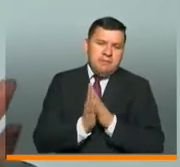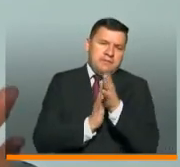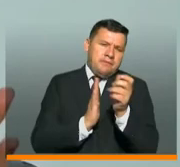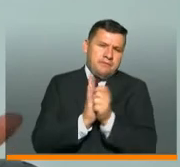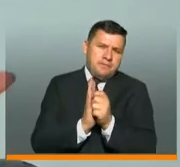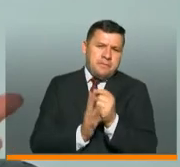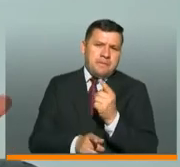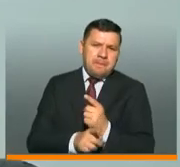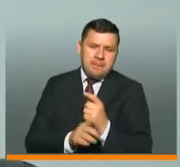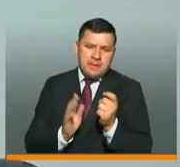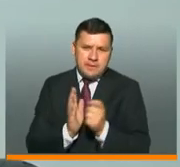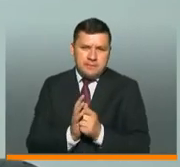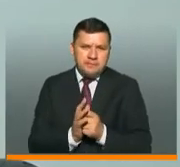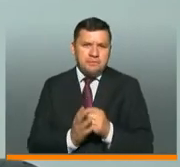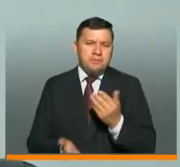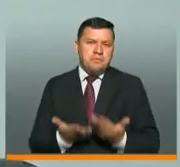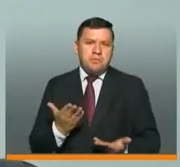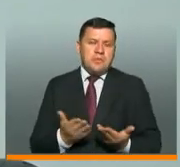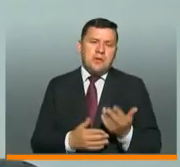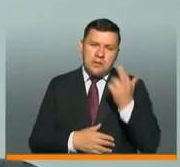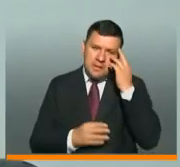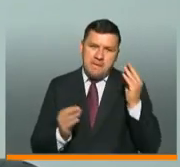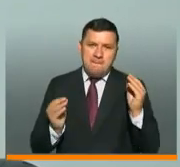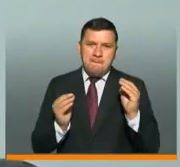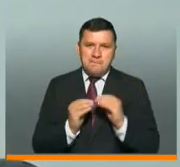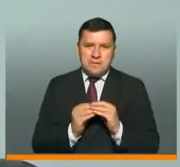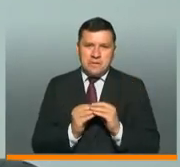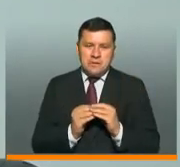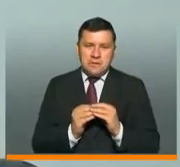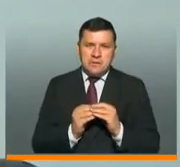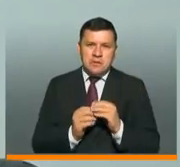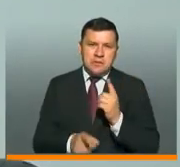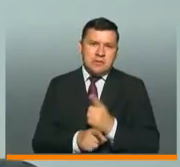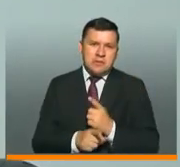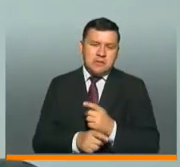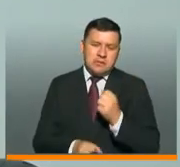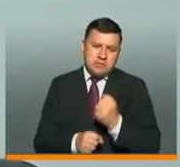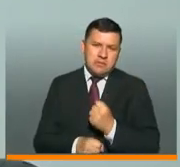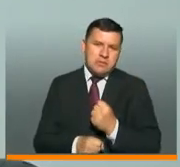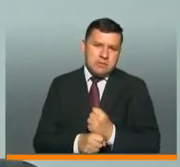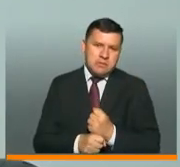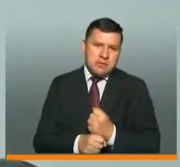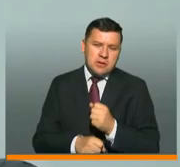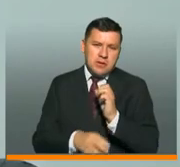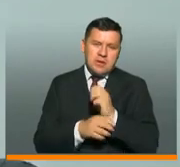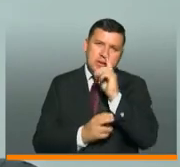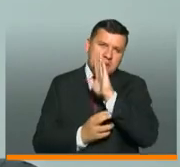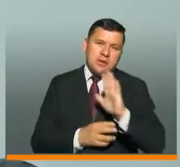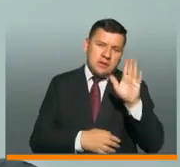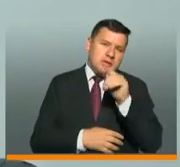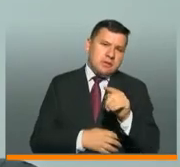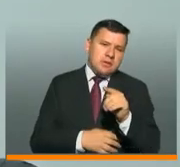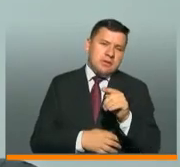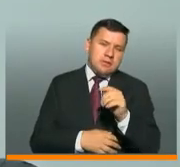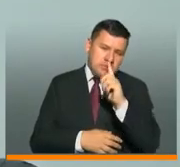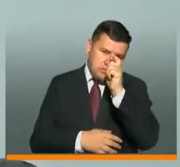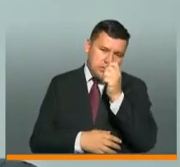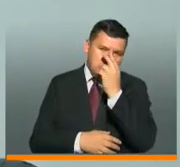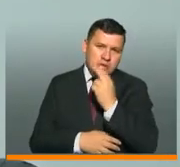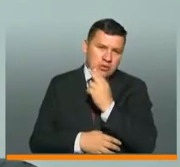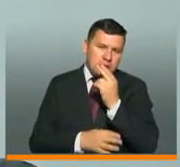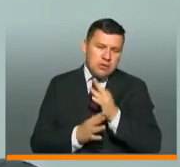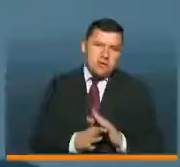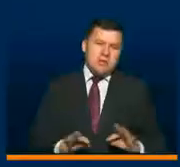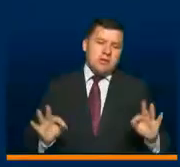de la precisión, depende obviamente que seamos oportunos, que trabajemos con las entidades territoriales para honrar este compromiso